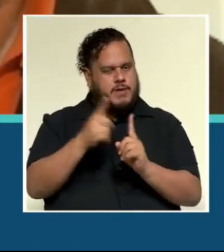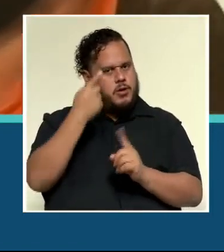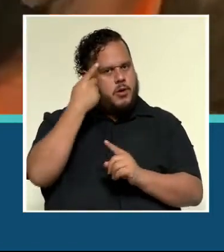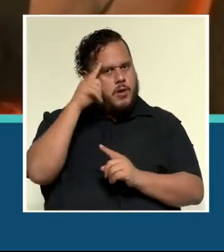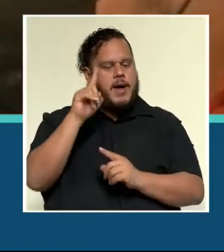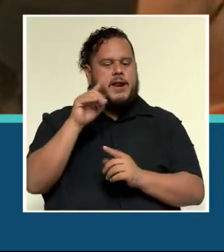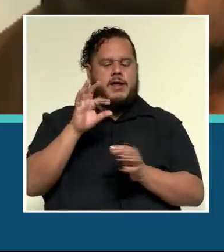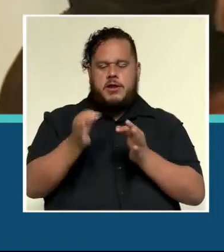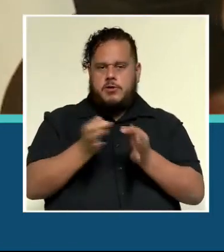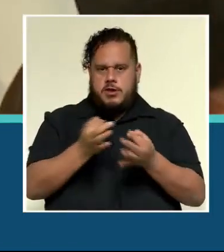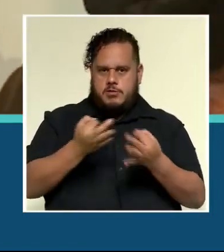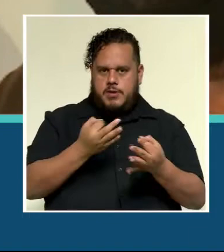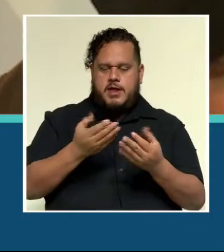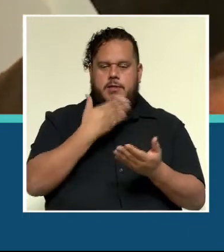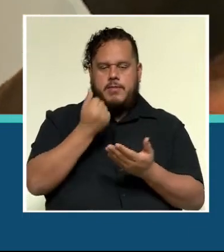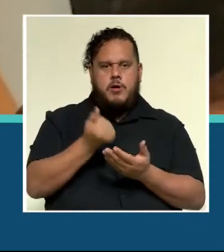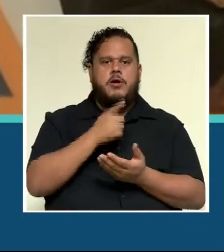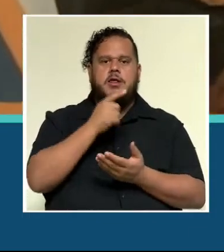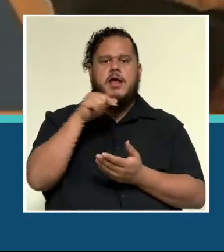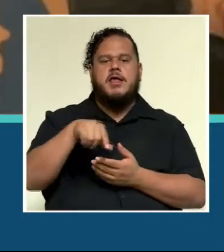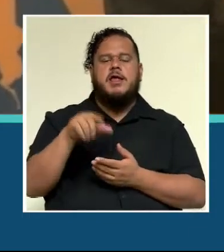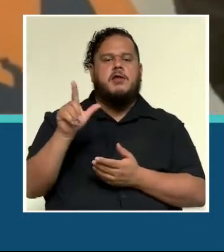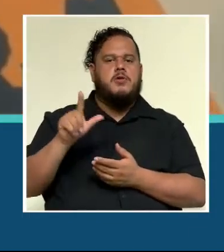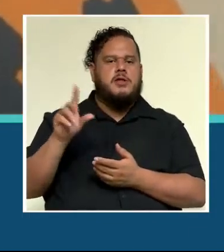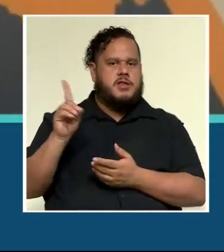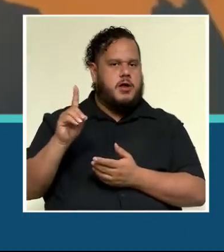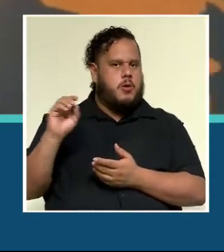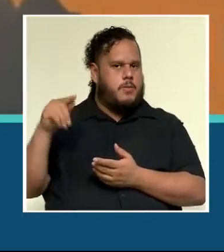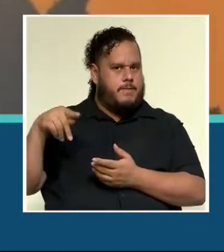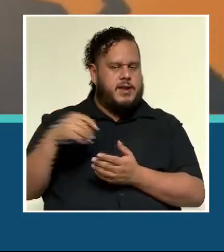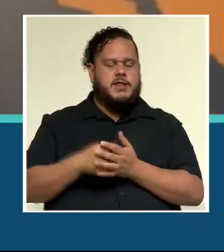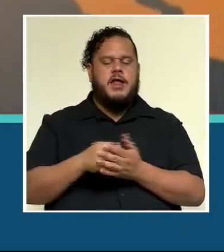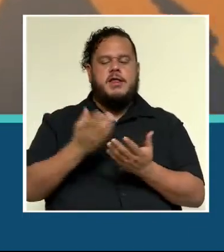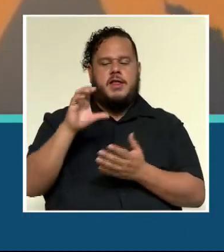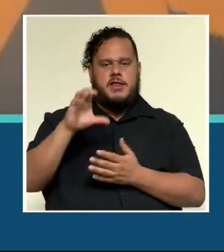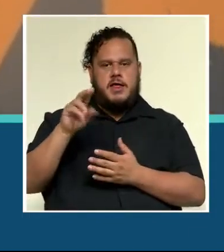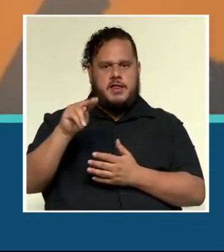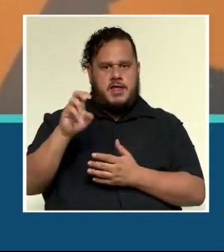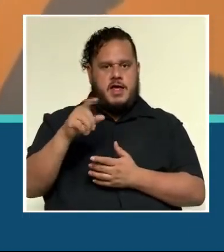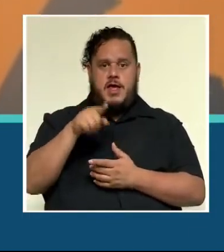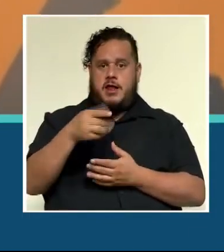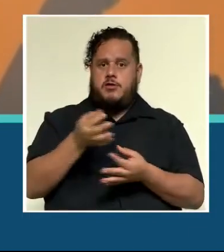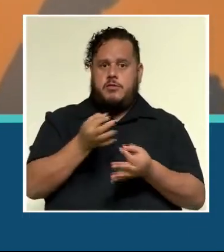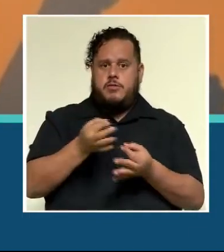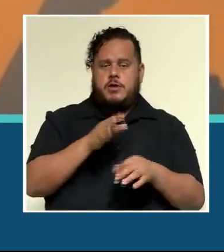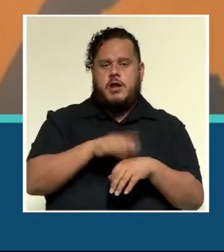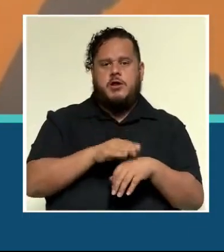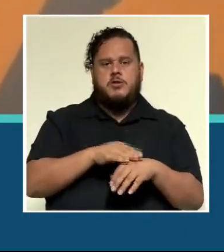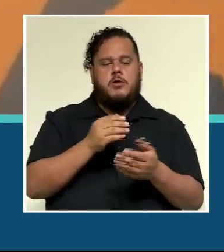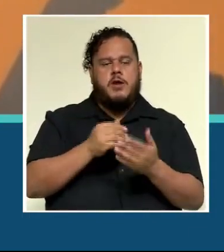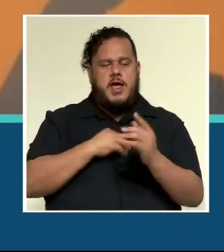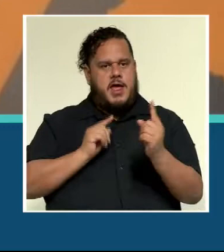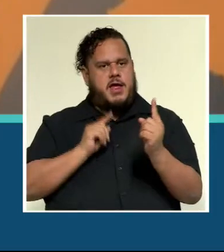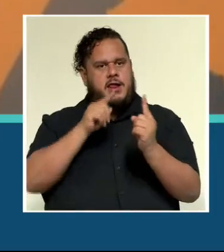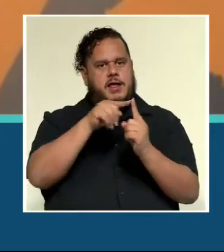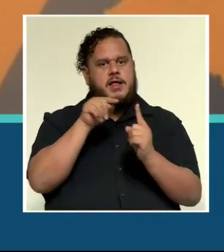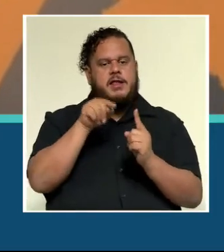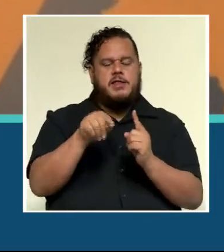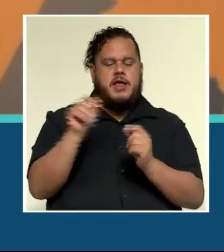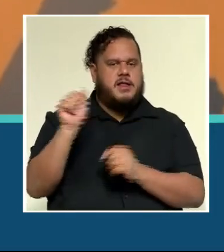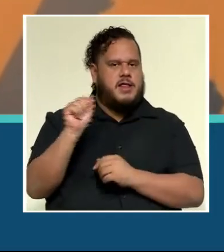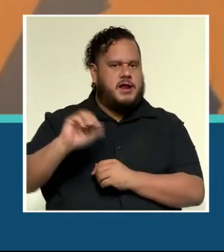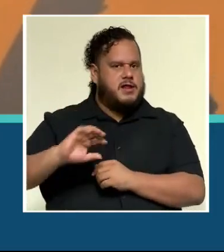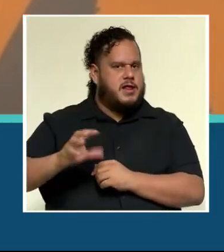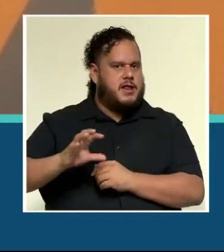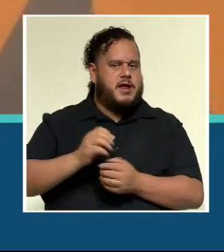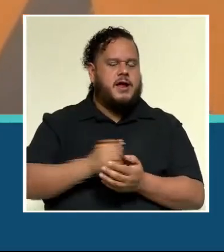esta situación, estamos acá con don Sigfredo Pérez de la Comisión Nacional de Emergencias, quien nos va a explicar un poco acerca del alcance de esta alerta naranja, don